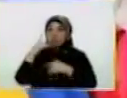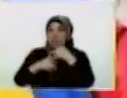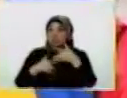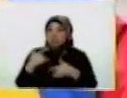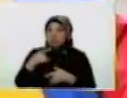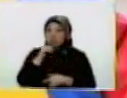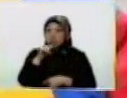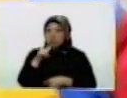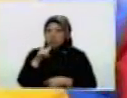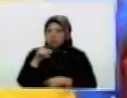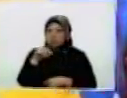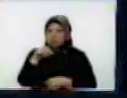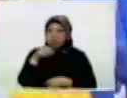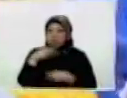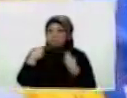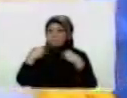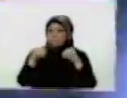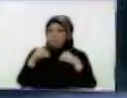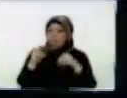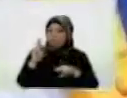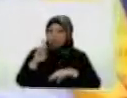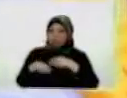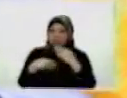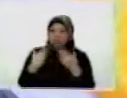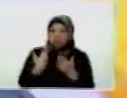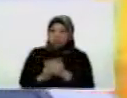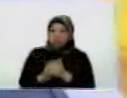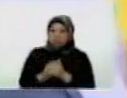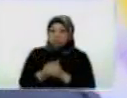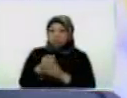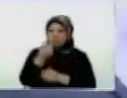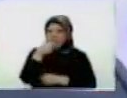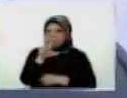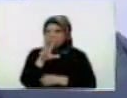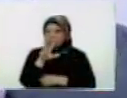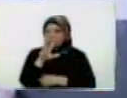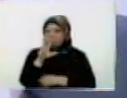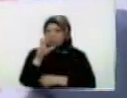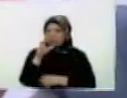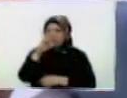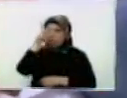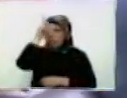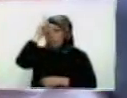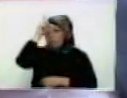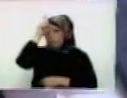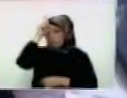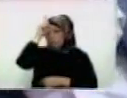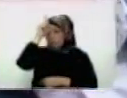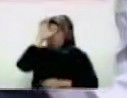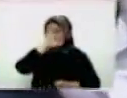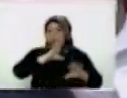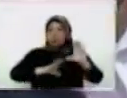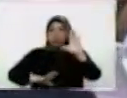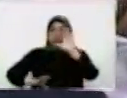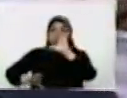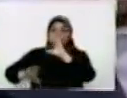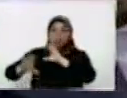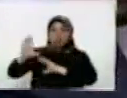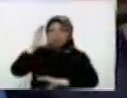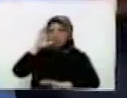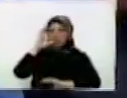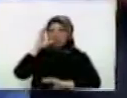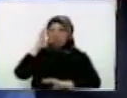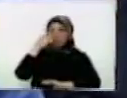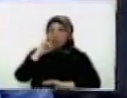Se trajeron del Tercer Imperio Alemán, científicos, militares, torturadores,